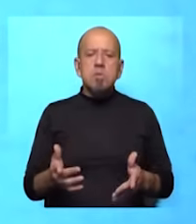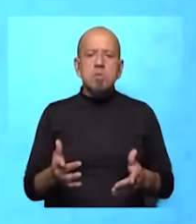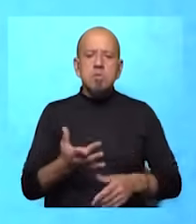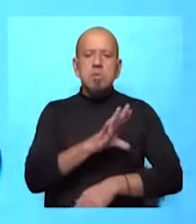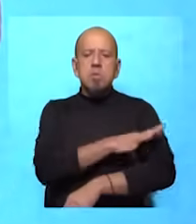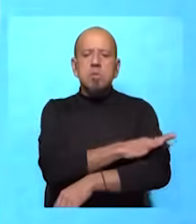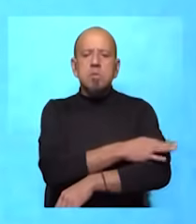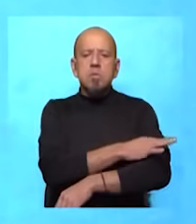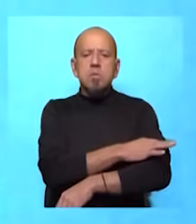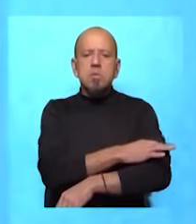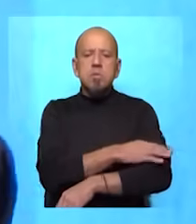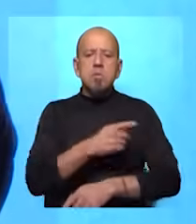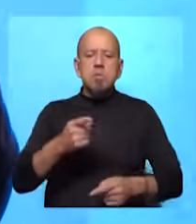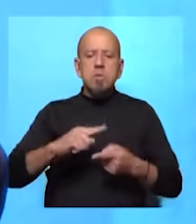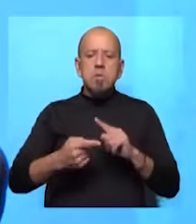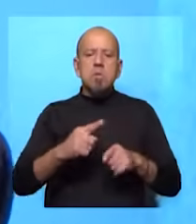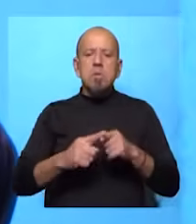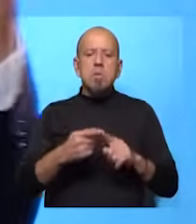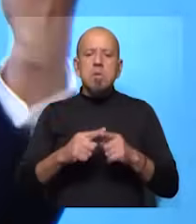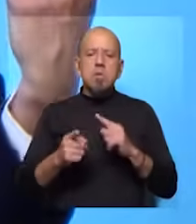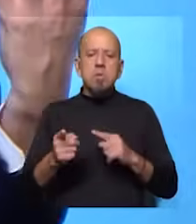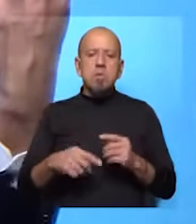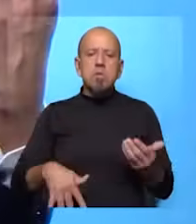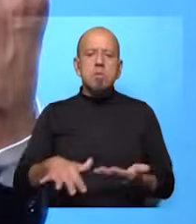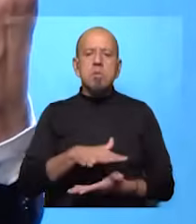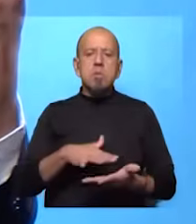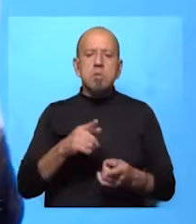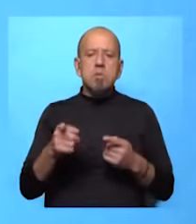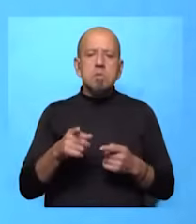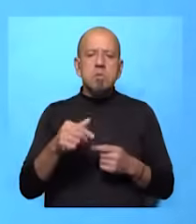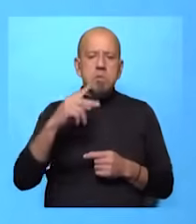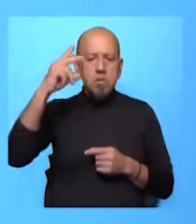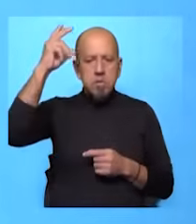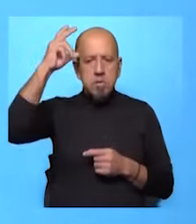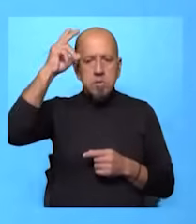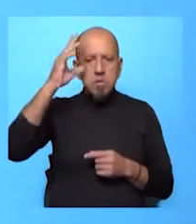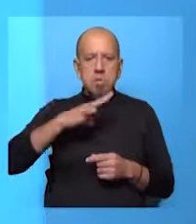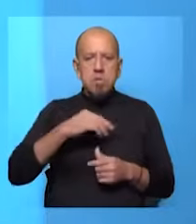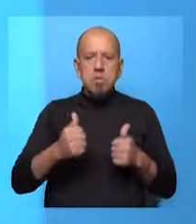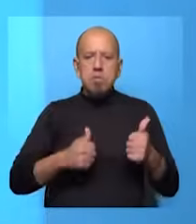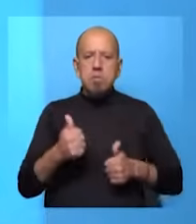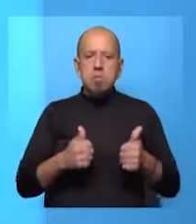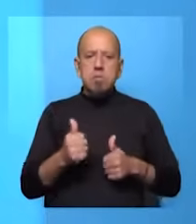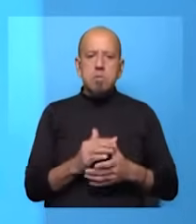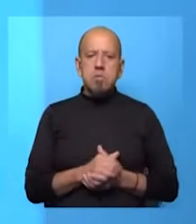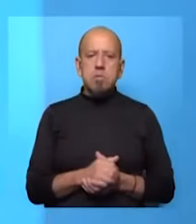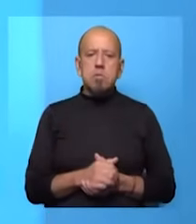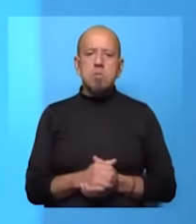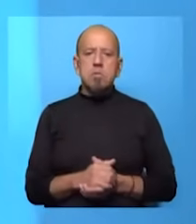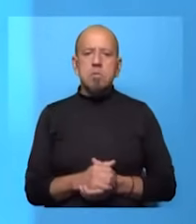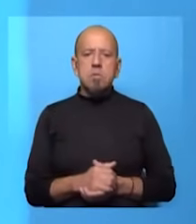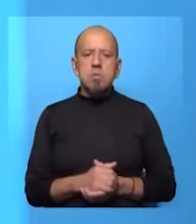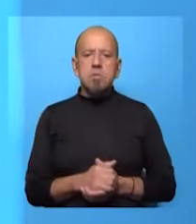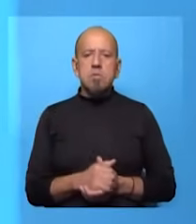precandidatura en la plaza lafone no en La teja el barrio de tabaré Vázquez hay una disputa ahí por el legado de Vázquez bueno algunos han